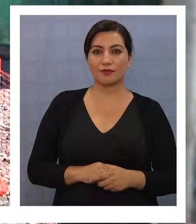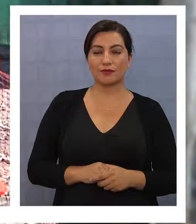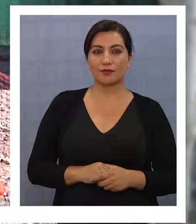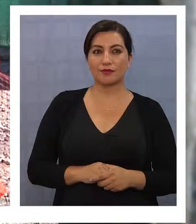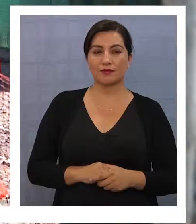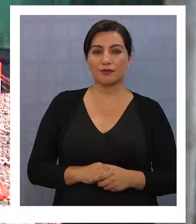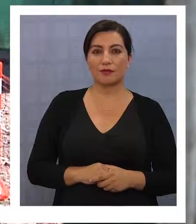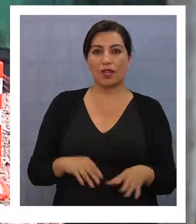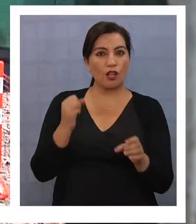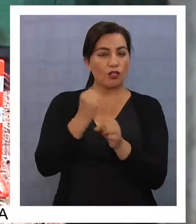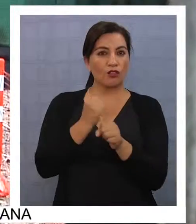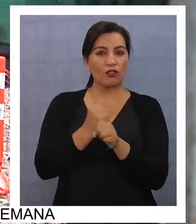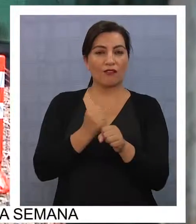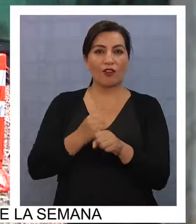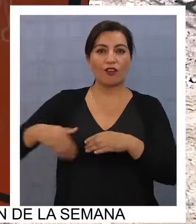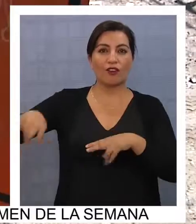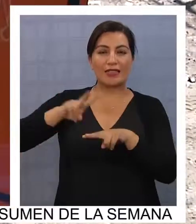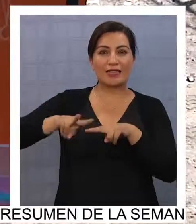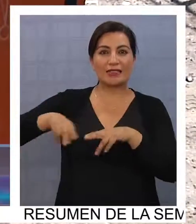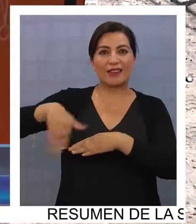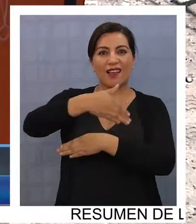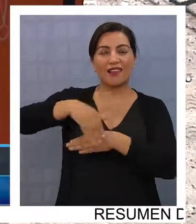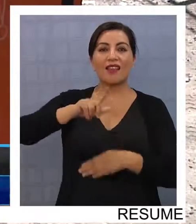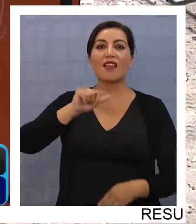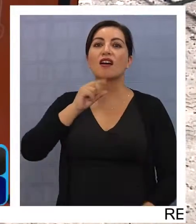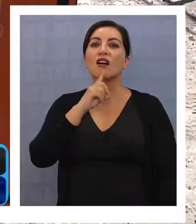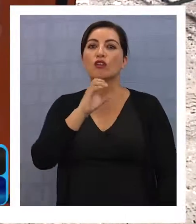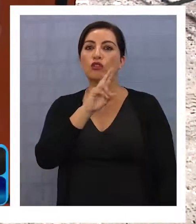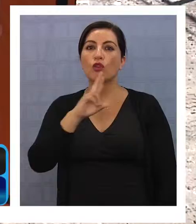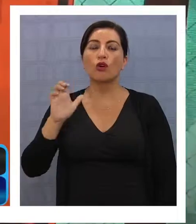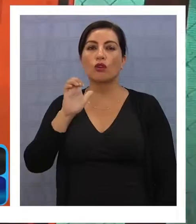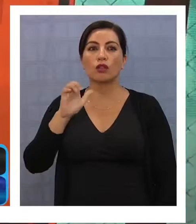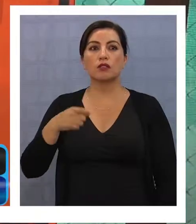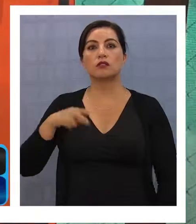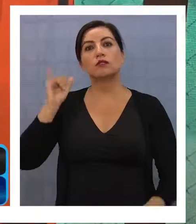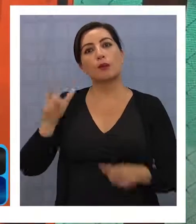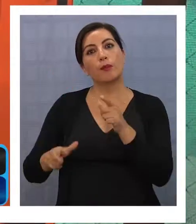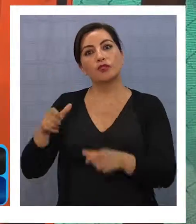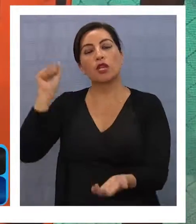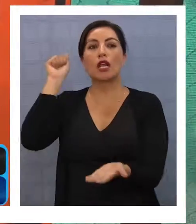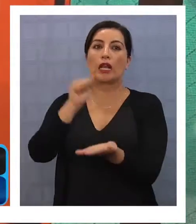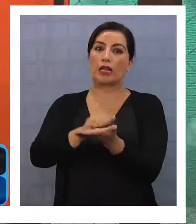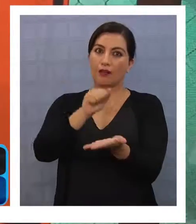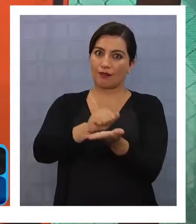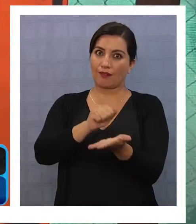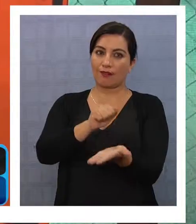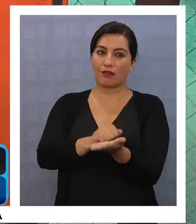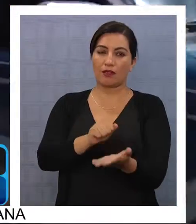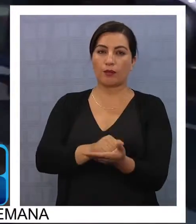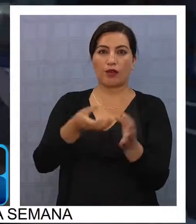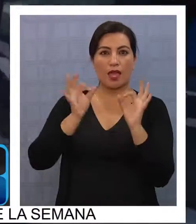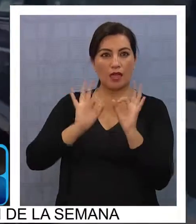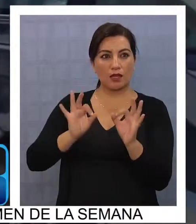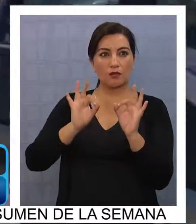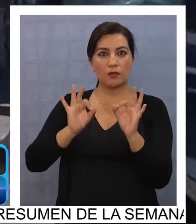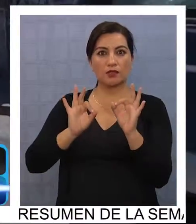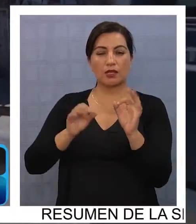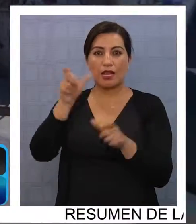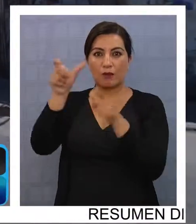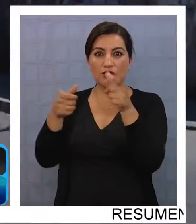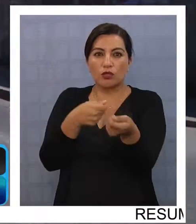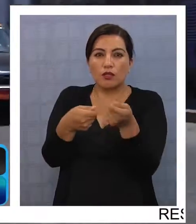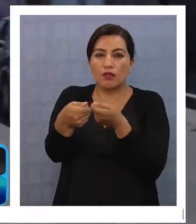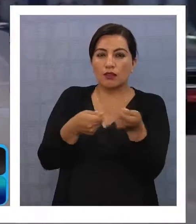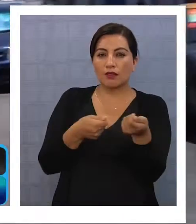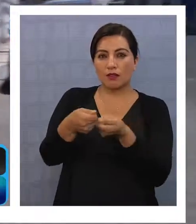Los trabajos que se realizan en Calle La Torre son una nueva lista de reclamos de sectores de la comunidad, en especial de los comerciantes